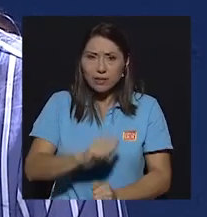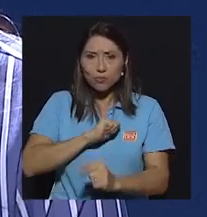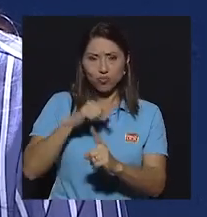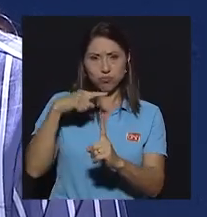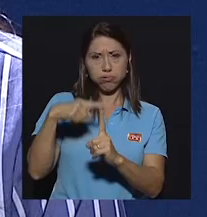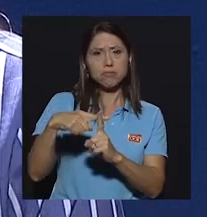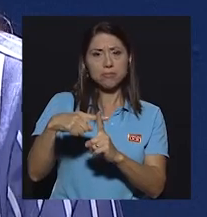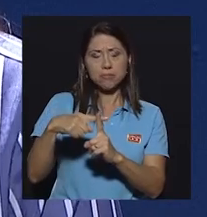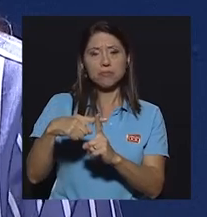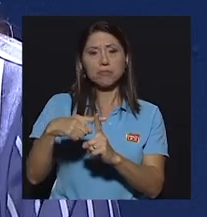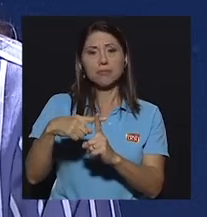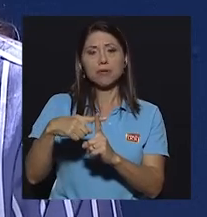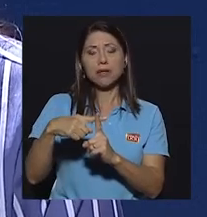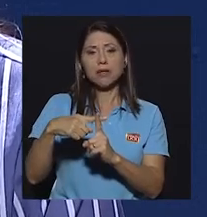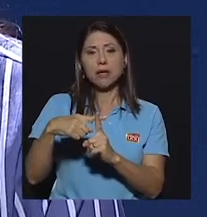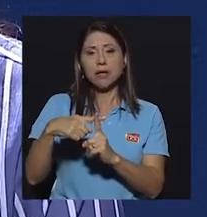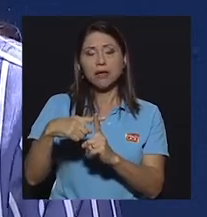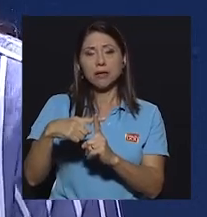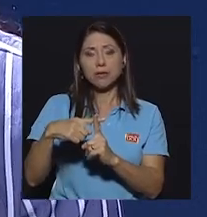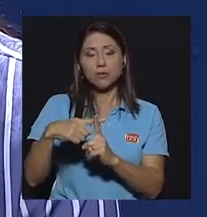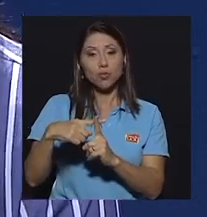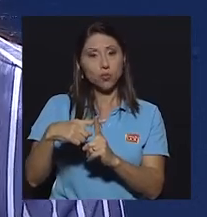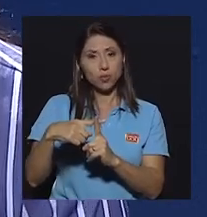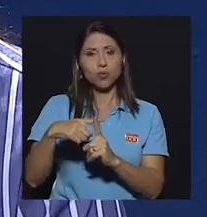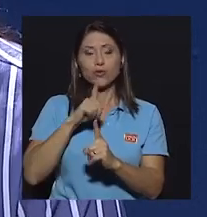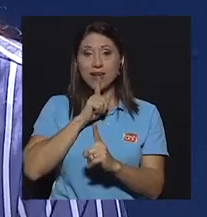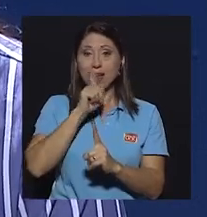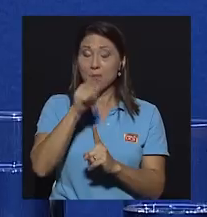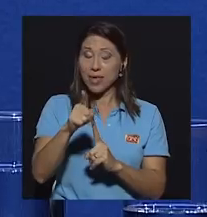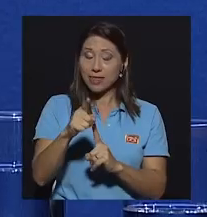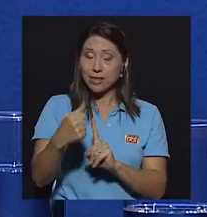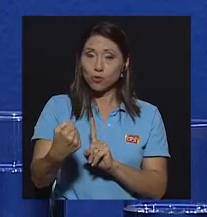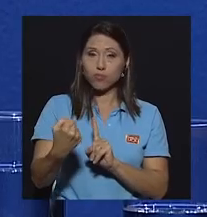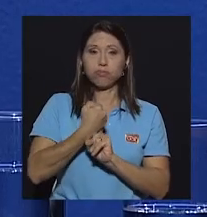logra tener esa actitud y ese enfoque